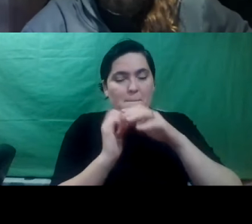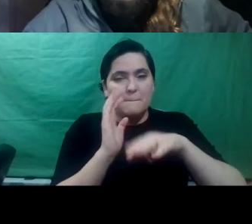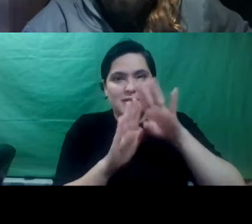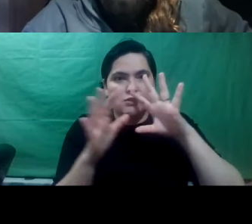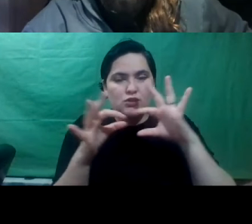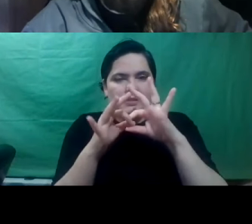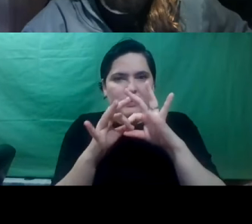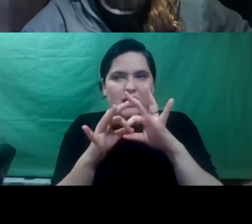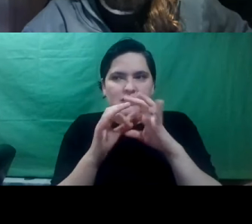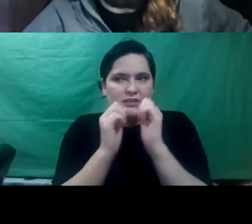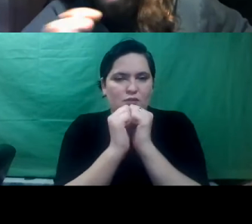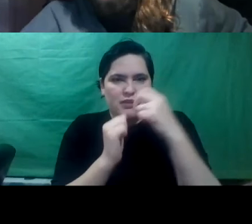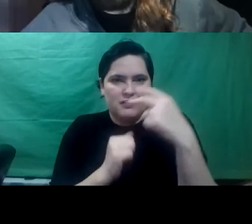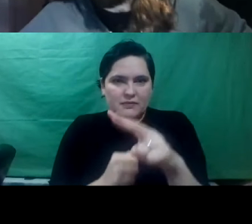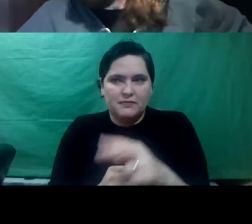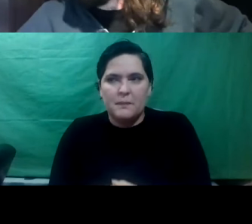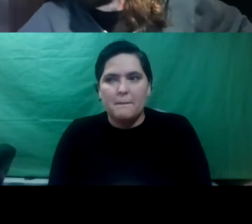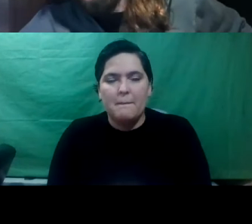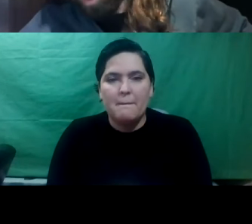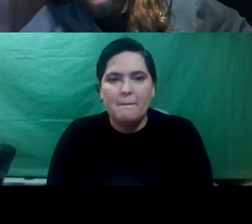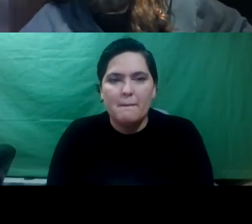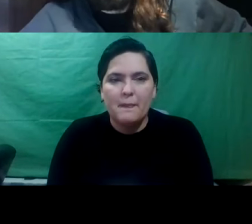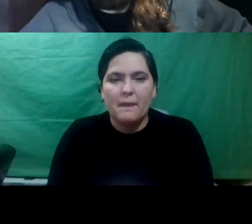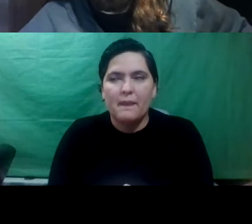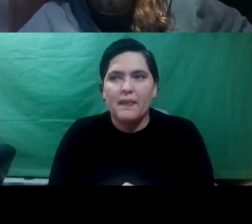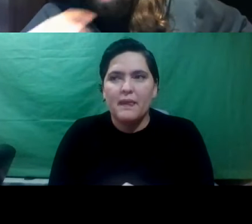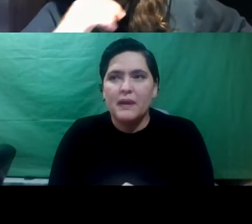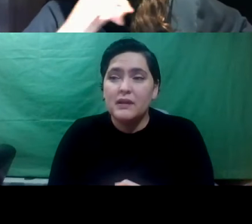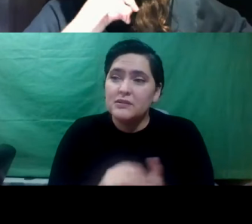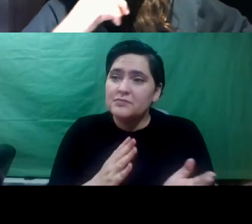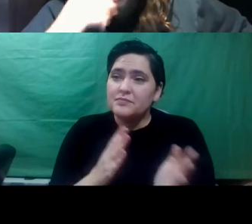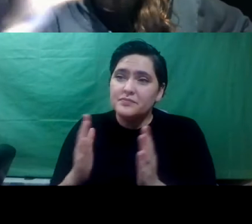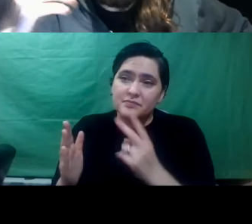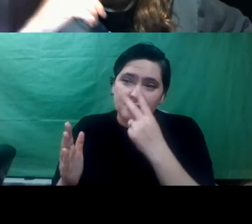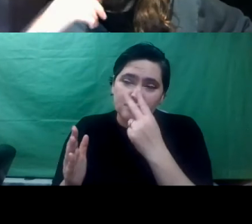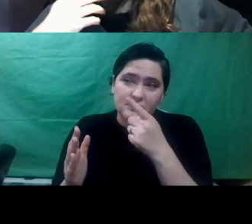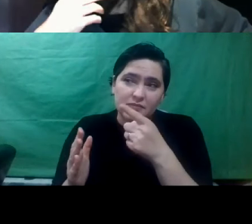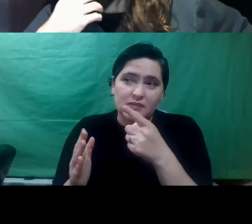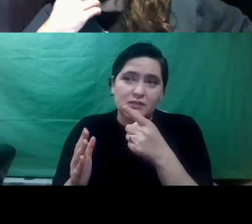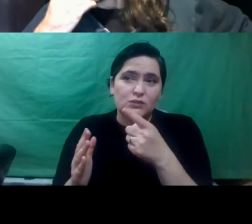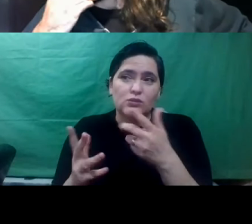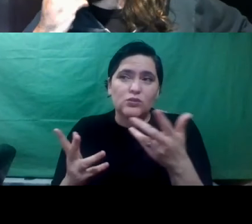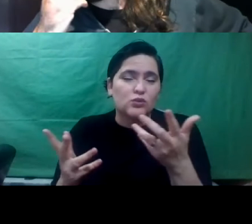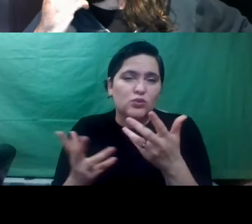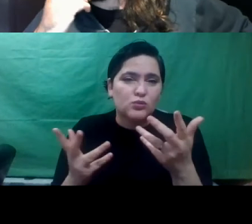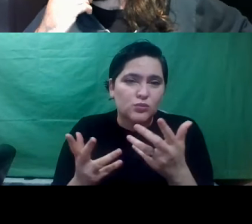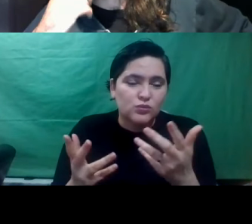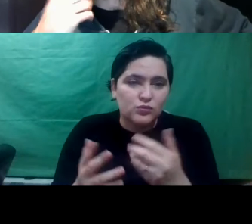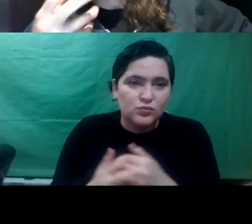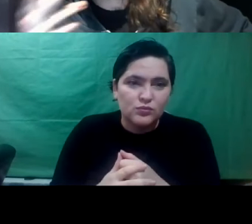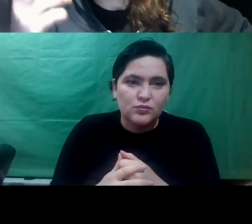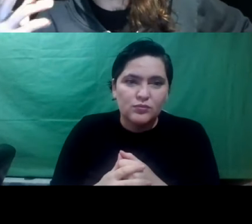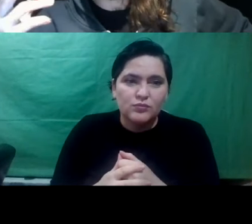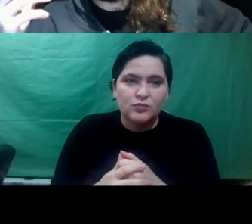cerebro. Entonces ahora voy a pasar esto es un control que hicimos, a mostrar un control, ya que sabemos que